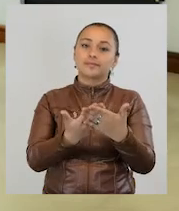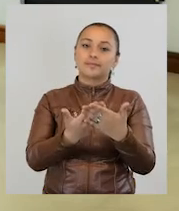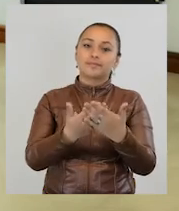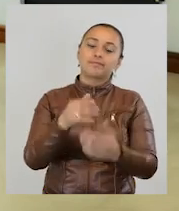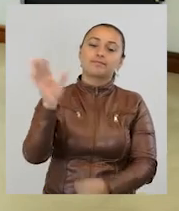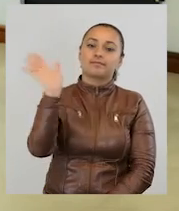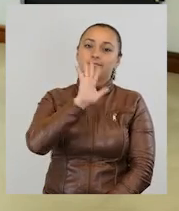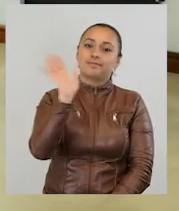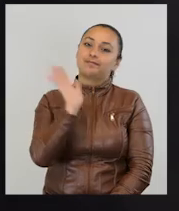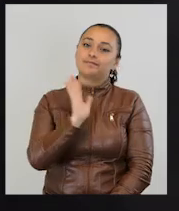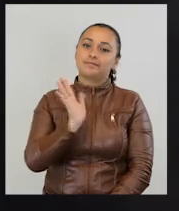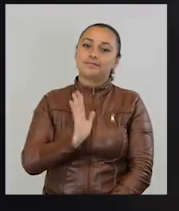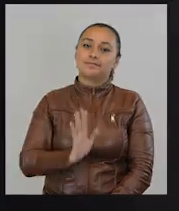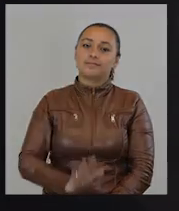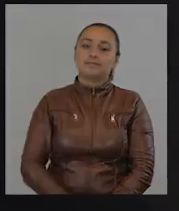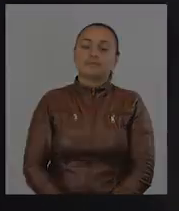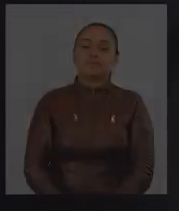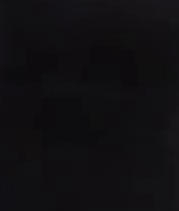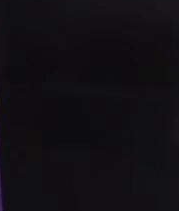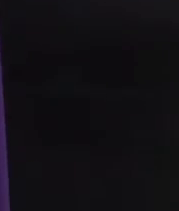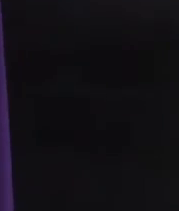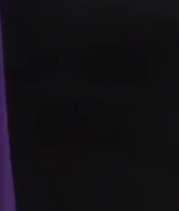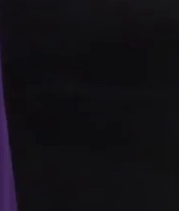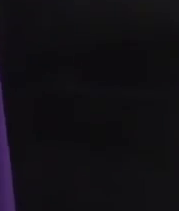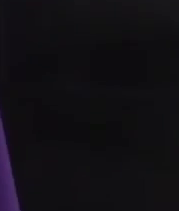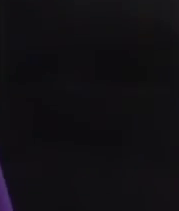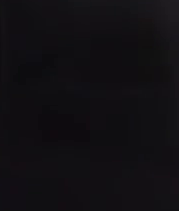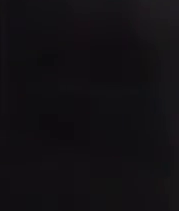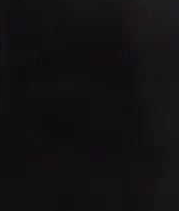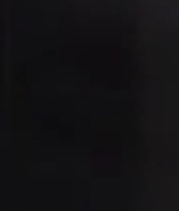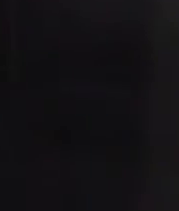Muchas gracias y hasta una nueva oportunidad.